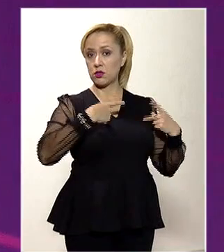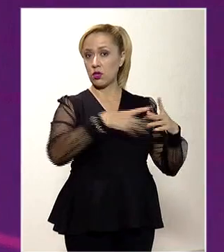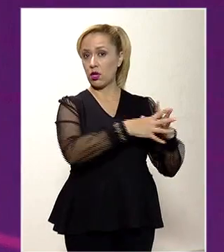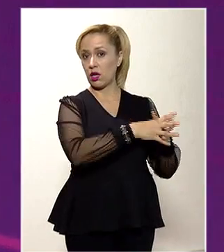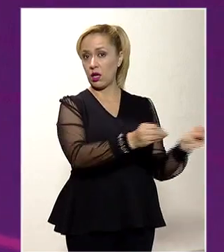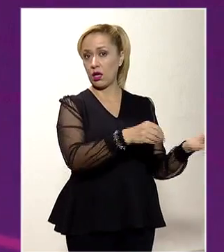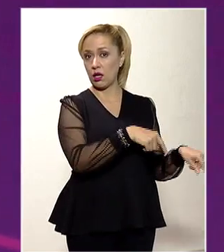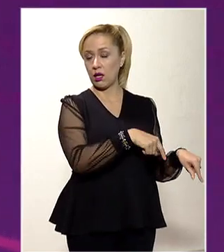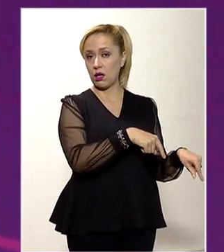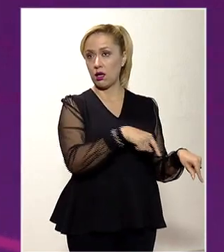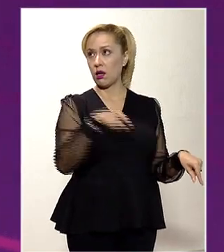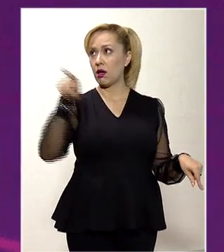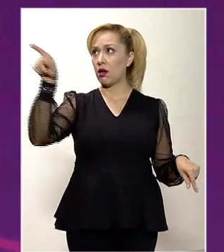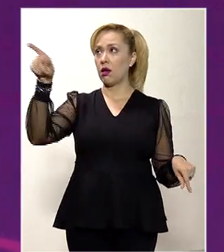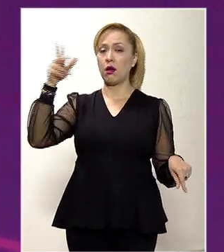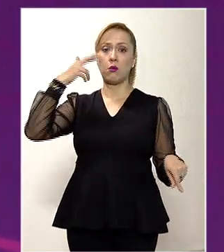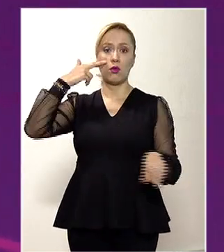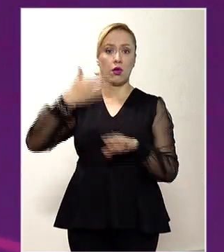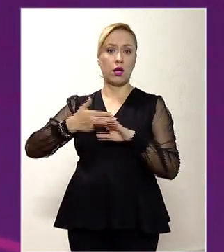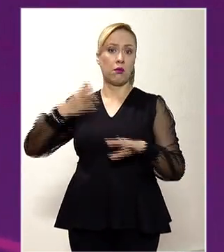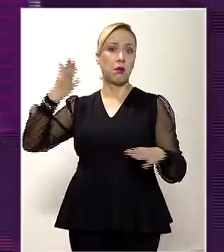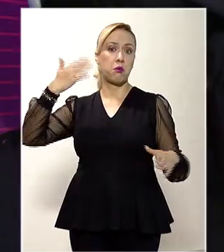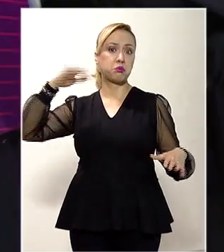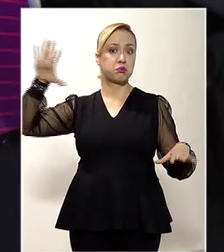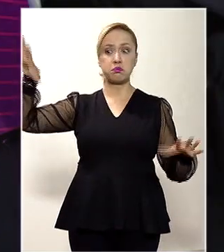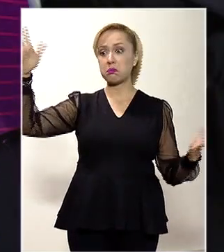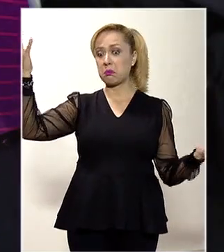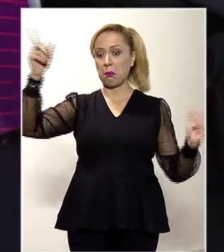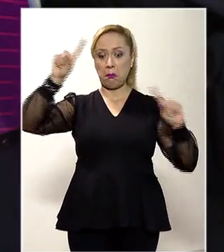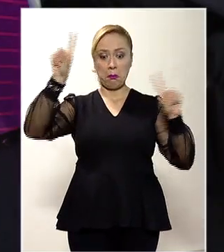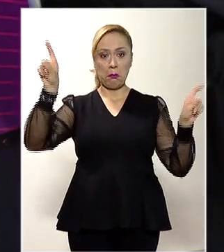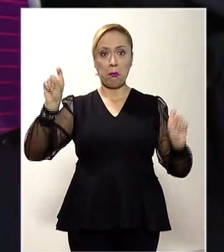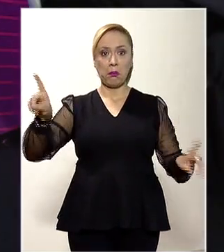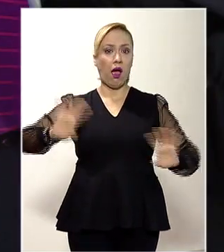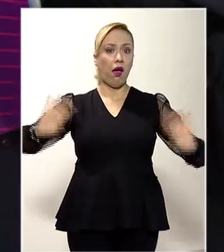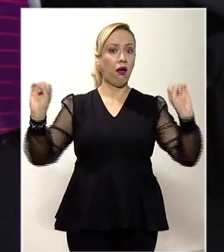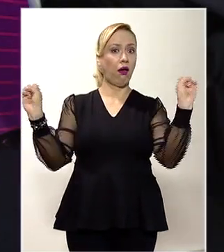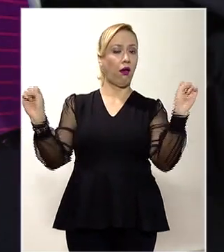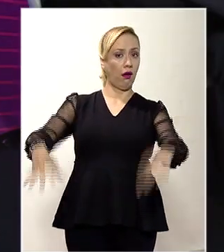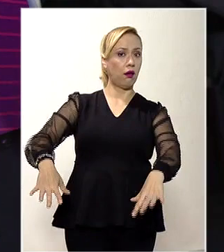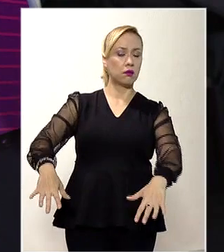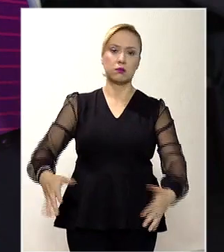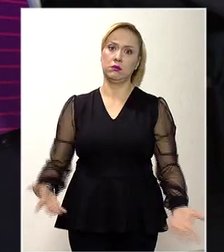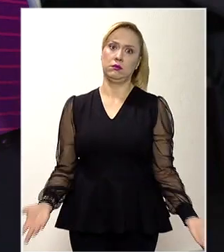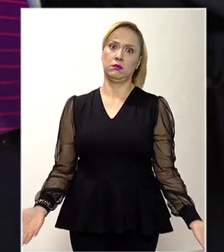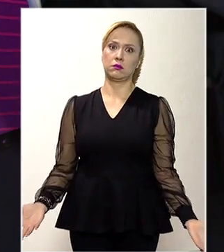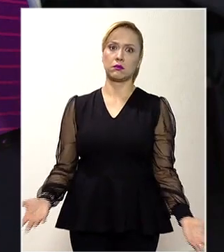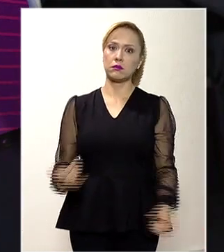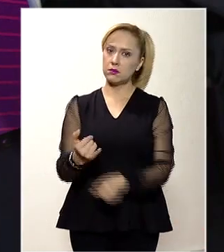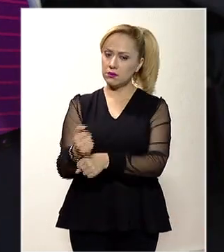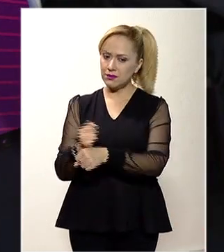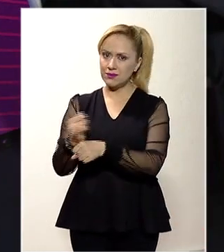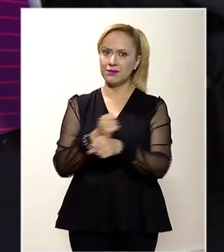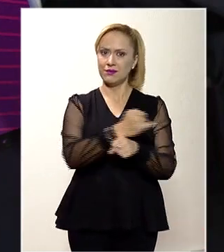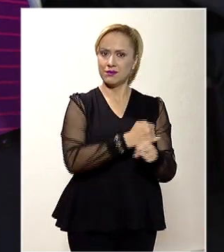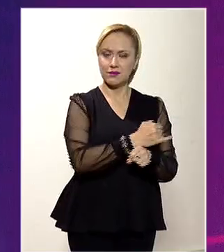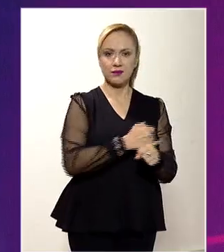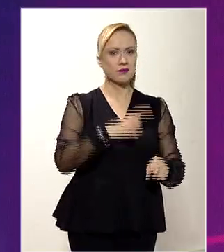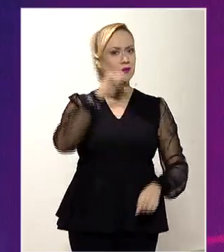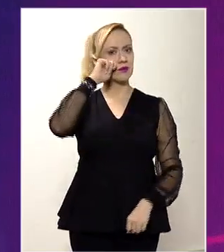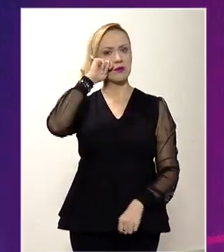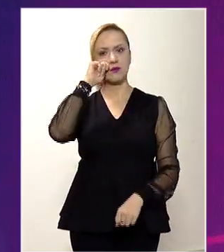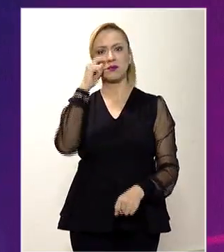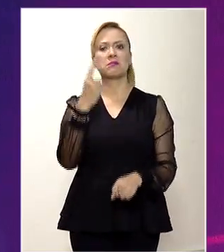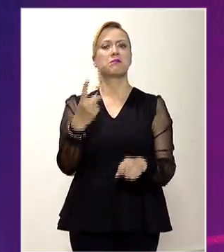búsqueda como una obligación permanente es un poco distinguirlo quizás de las funciones de investigación e independientemente de lo que pase con la persecución del